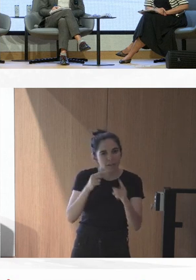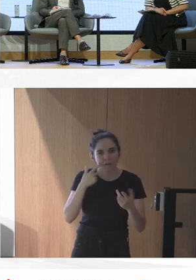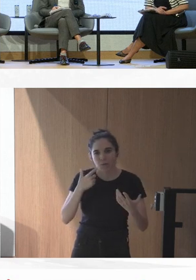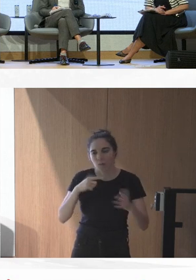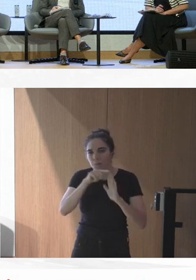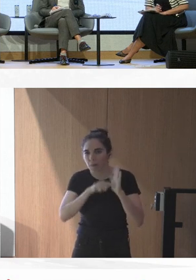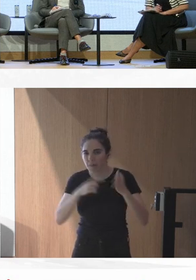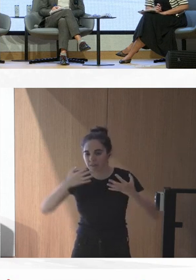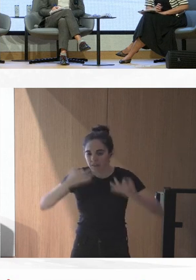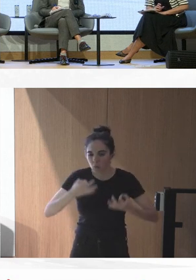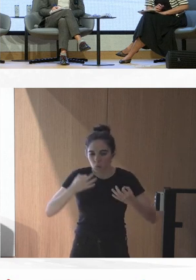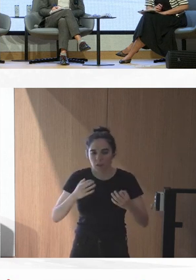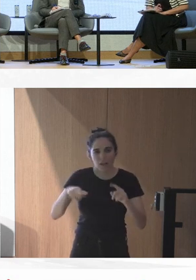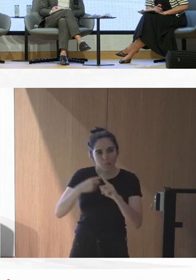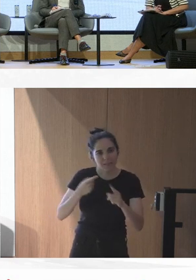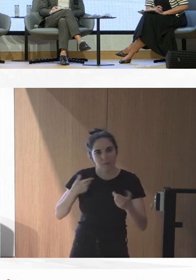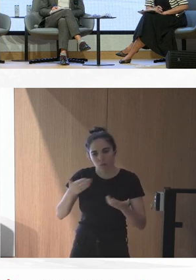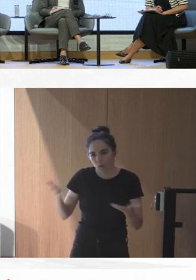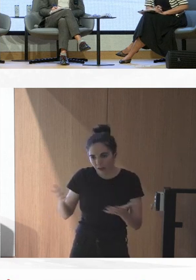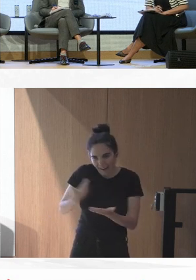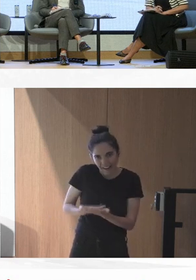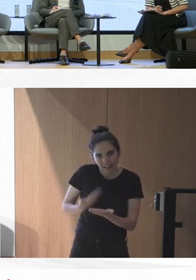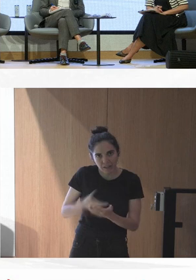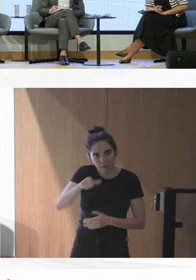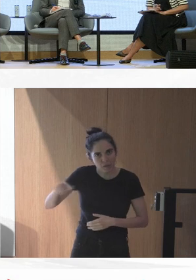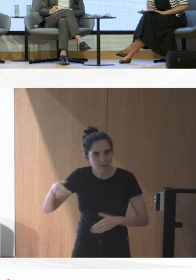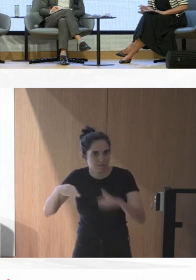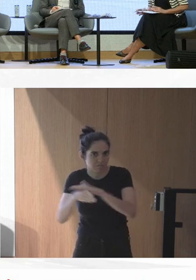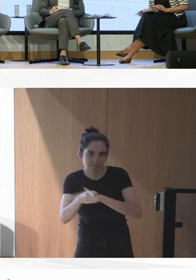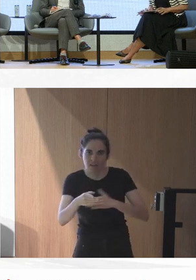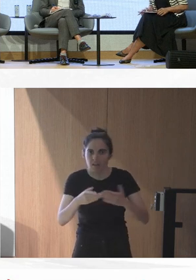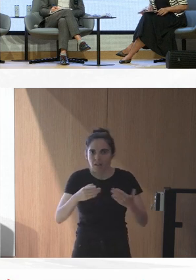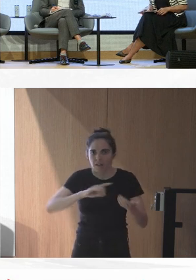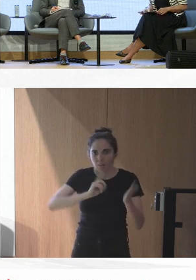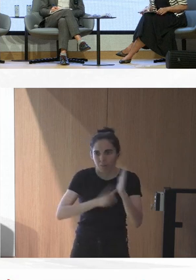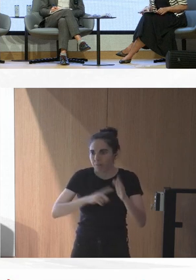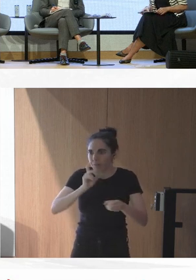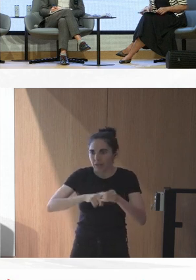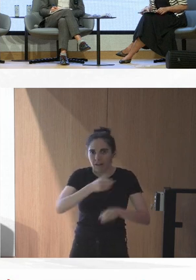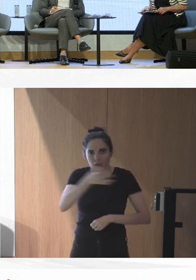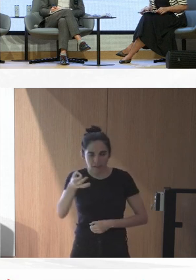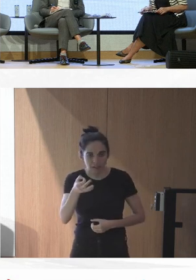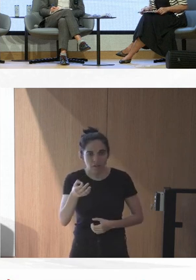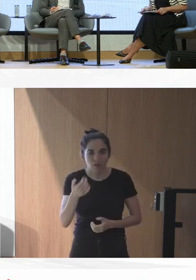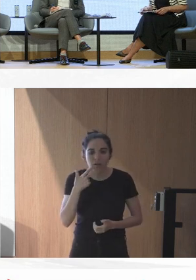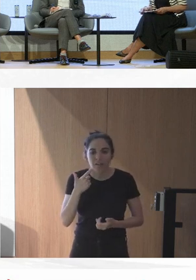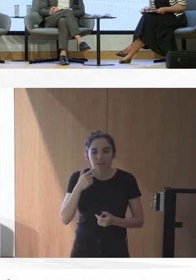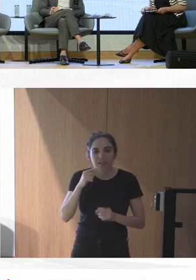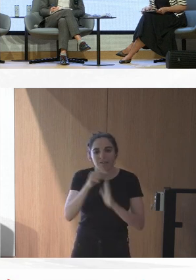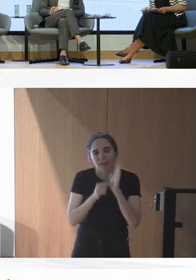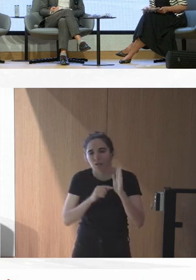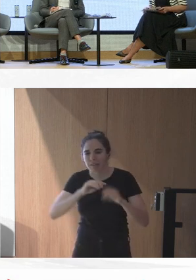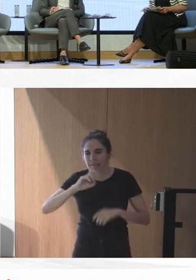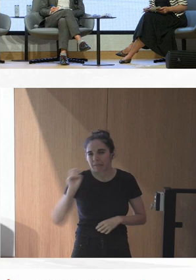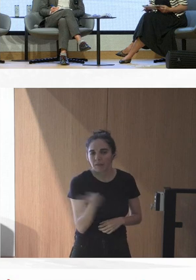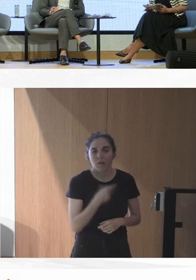que garantice la participación plena y efectiva de las personas con discapacidad, tiene que ver con un conjunto de factores. El primero, el desconocimiento